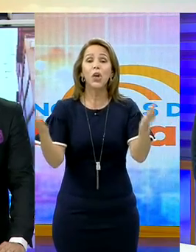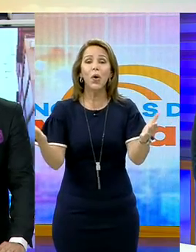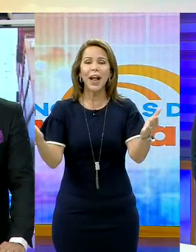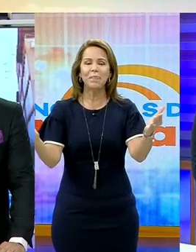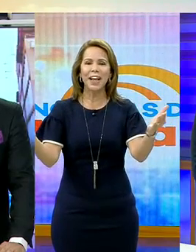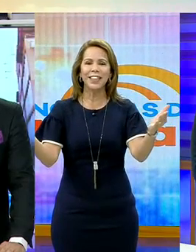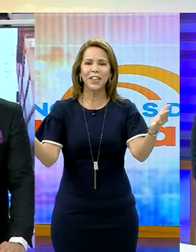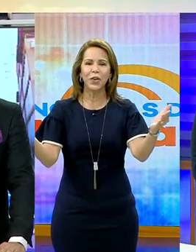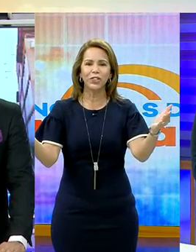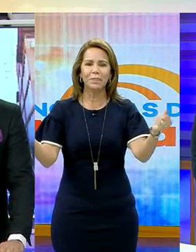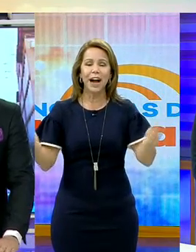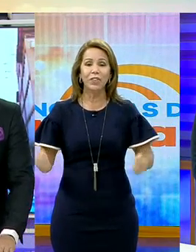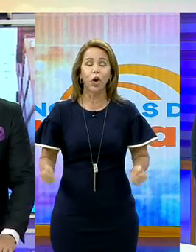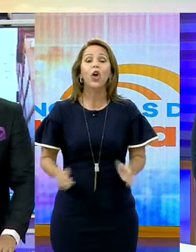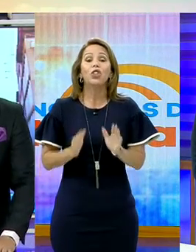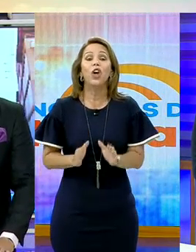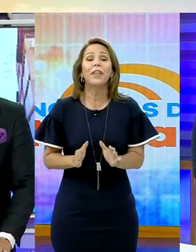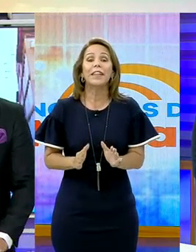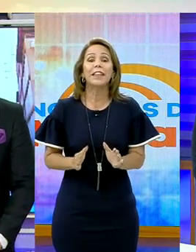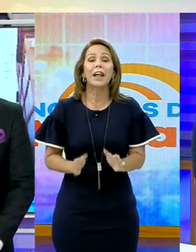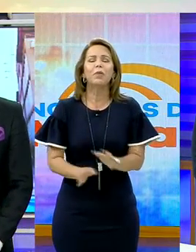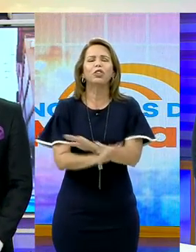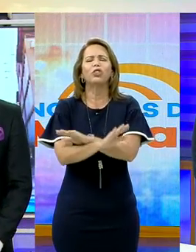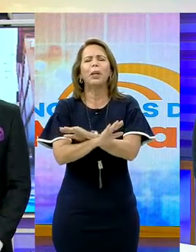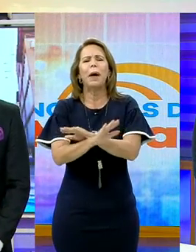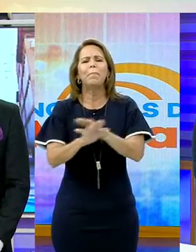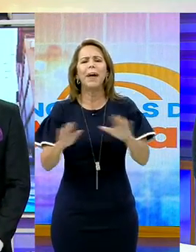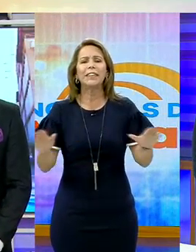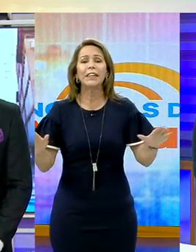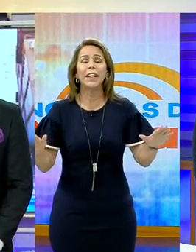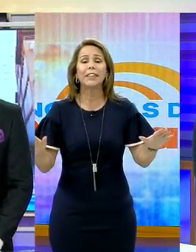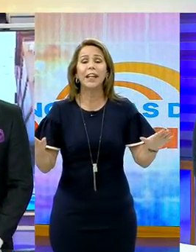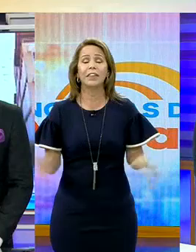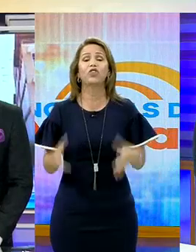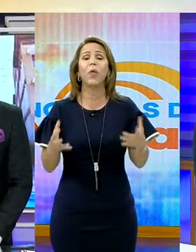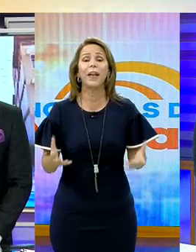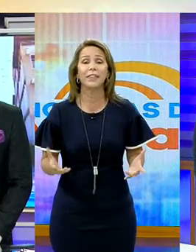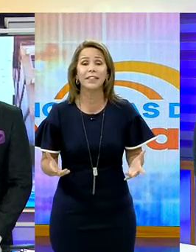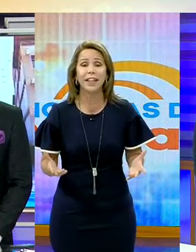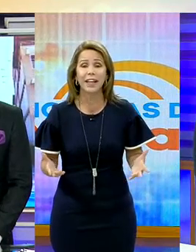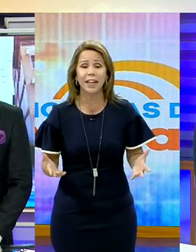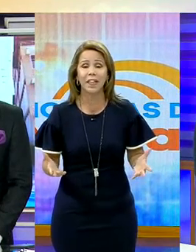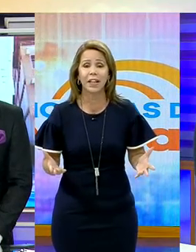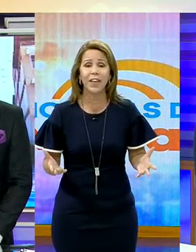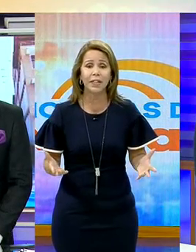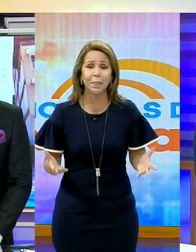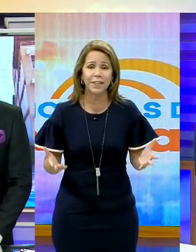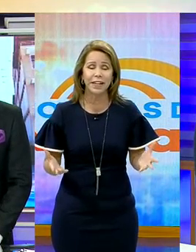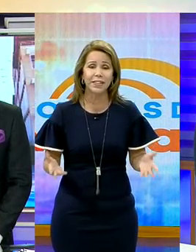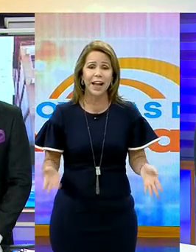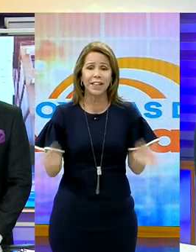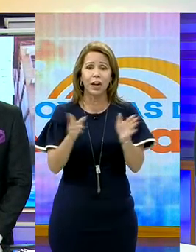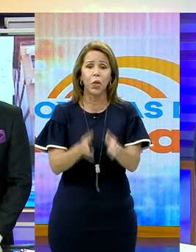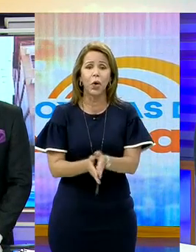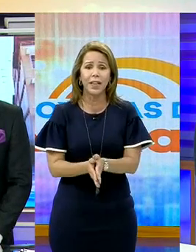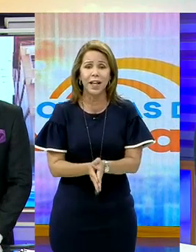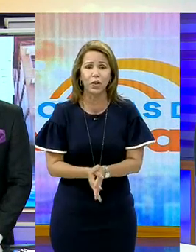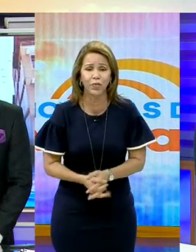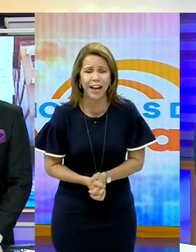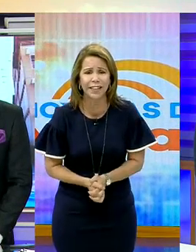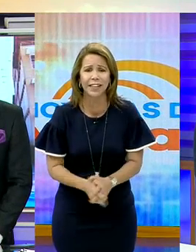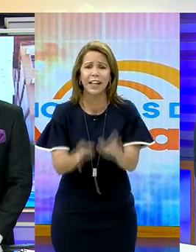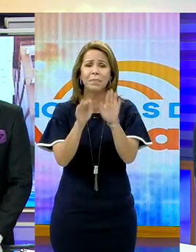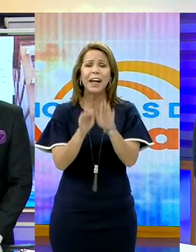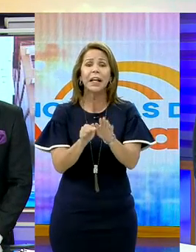lunes 22 de marzo, donde tendremos los temas más interesantes, todas las incidencias del debate presidencial entre los dos candidatos